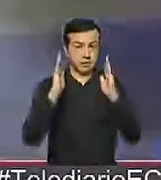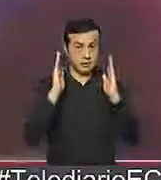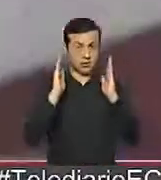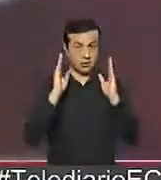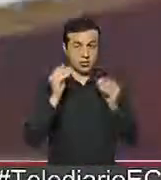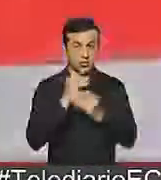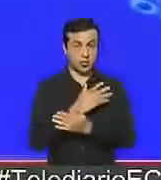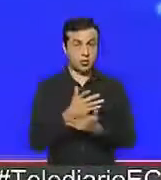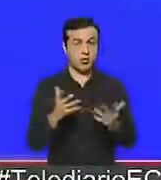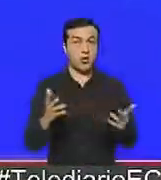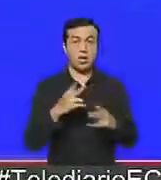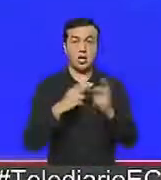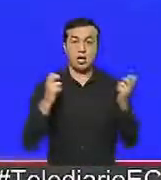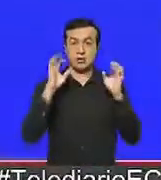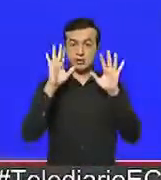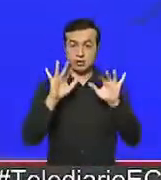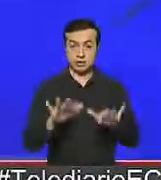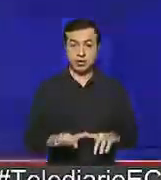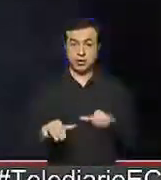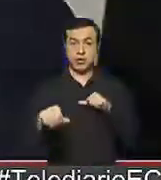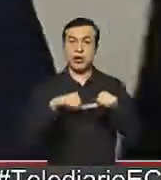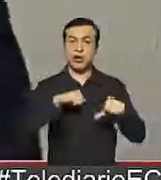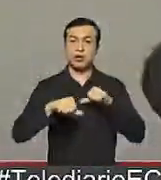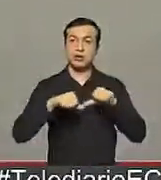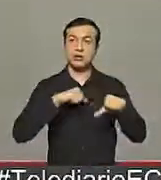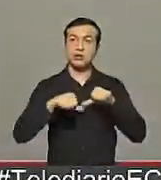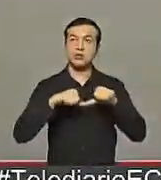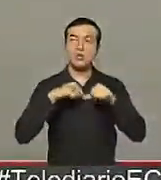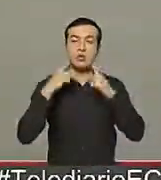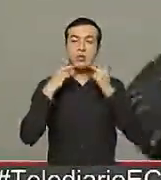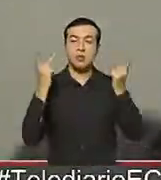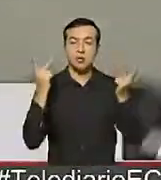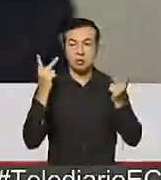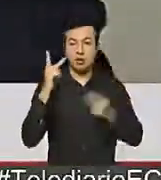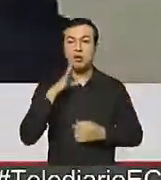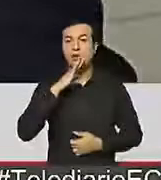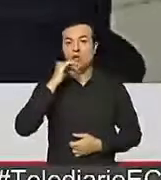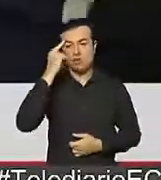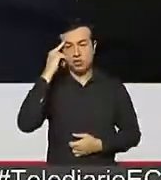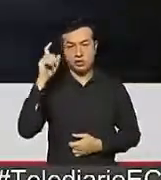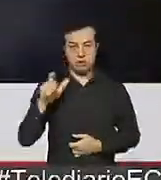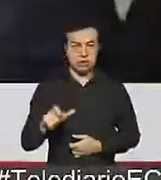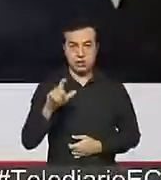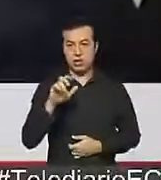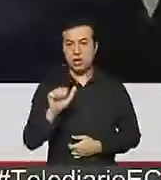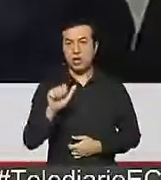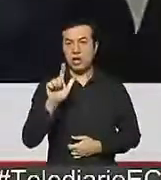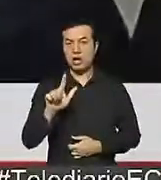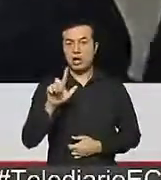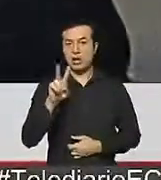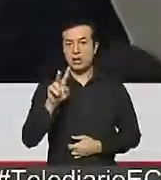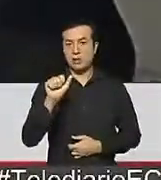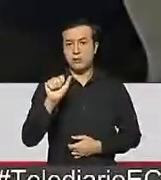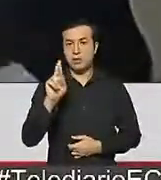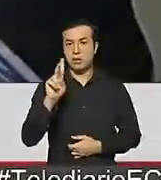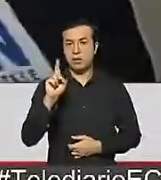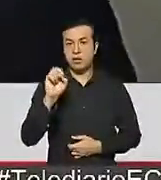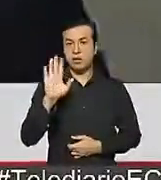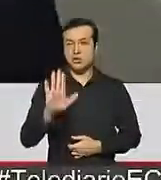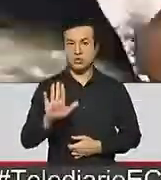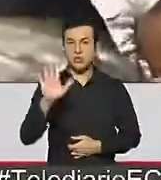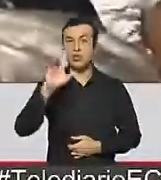siguiente información. El exsecretario de la Administración Pública de Gobierno de Rafael Correa Vinicio Alvarado, se encuentra